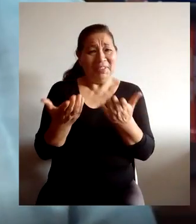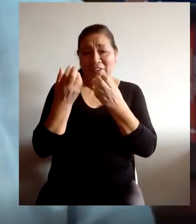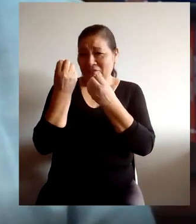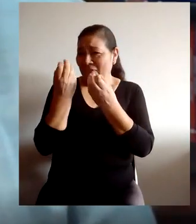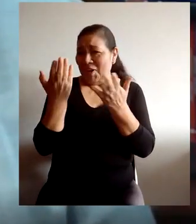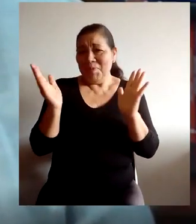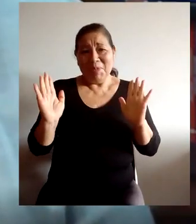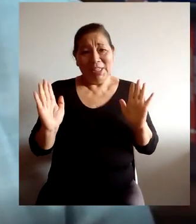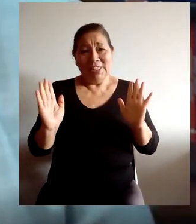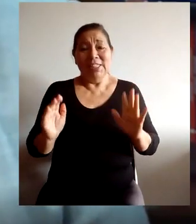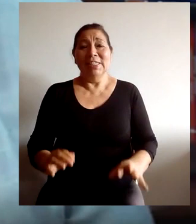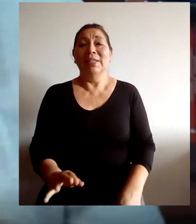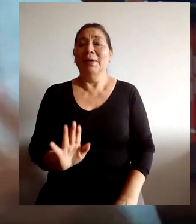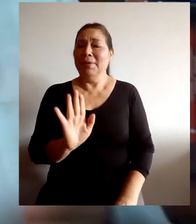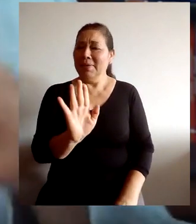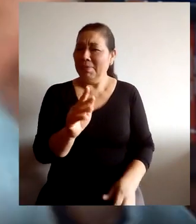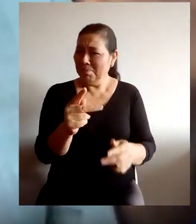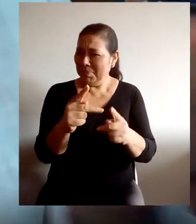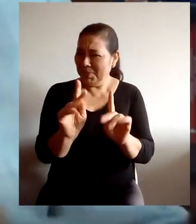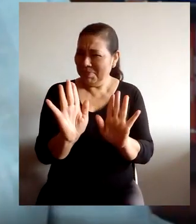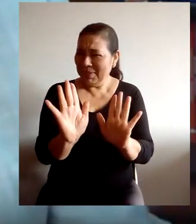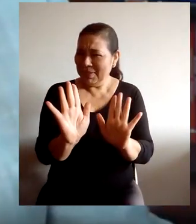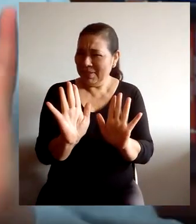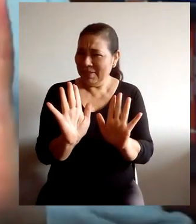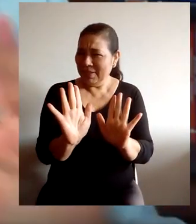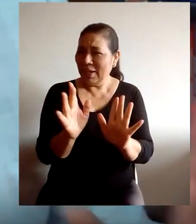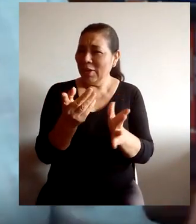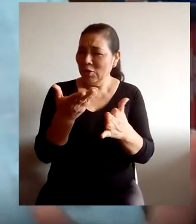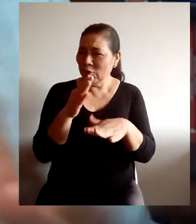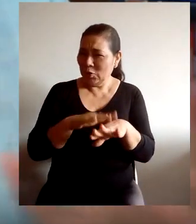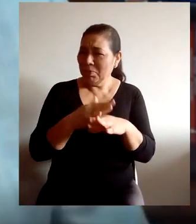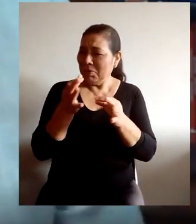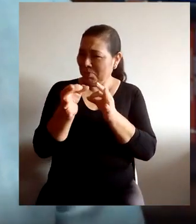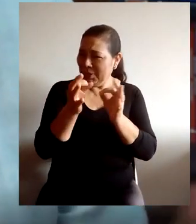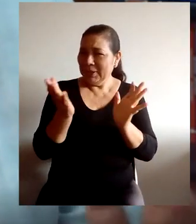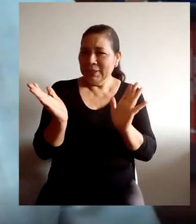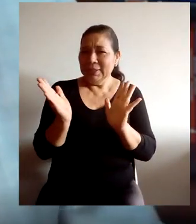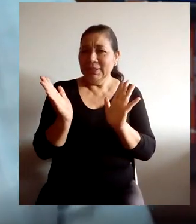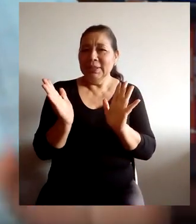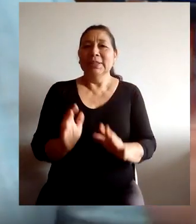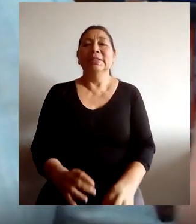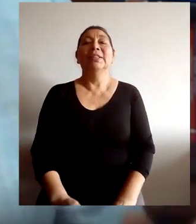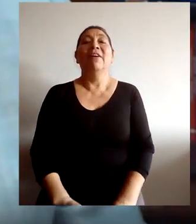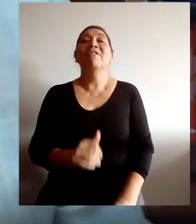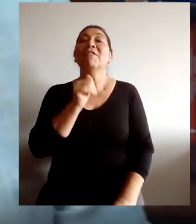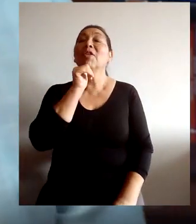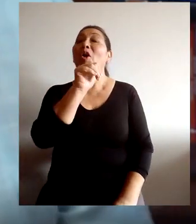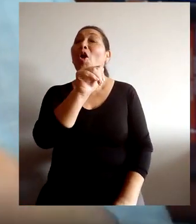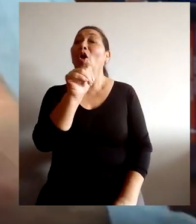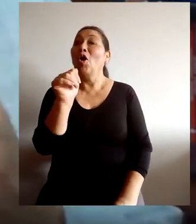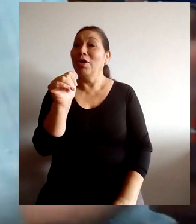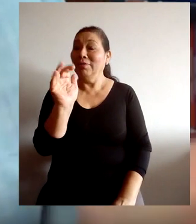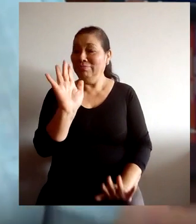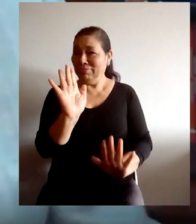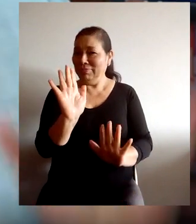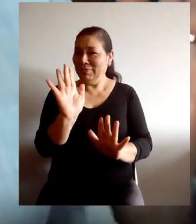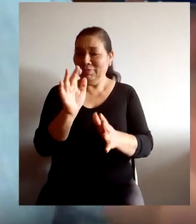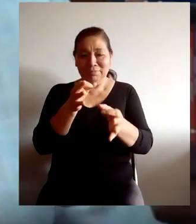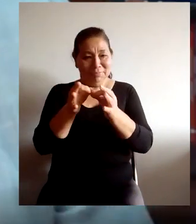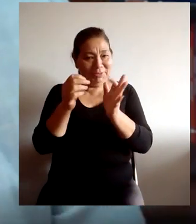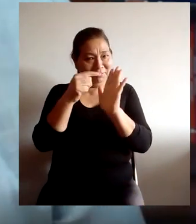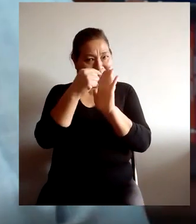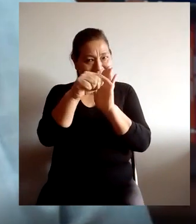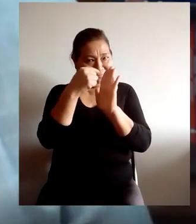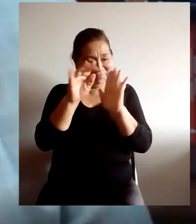voy a preguntar todavía. Le estoy diciendo que todos sus argumentos están orientados a la formalidad. Primera pregunta en cuanto a la